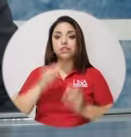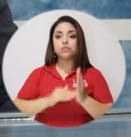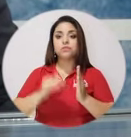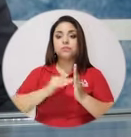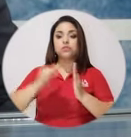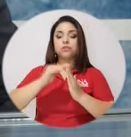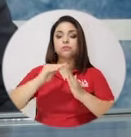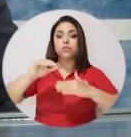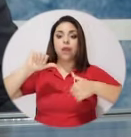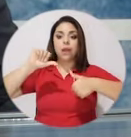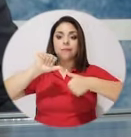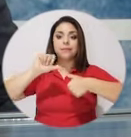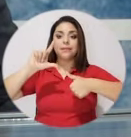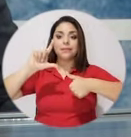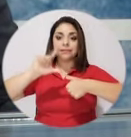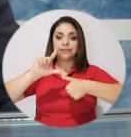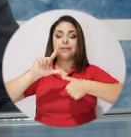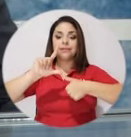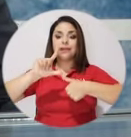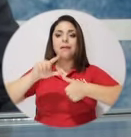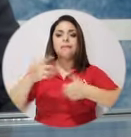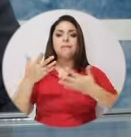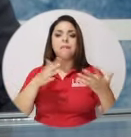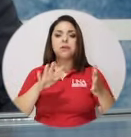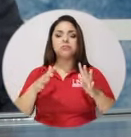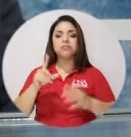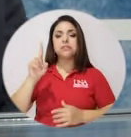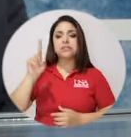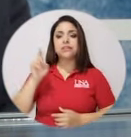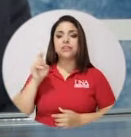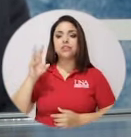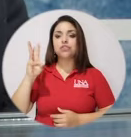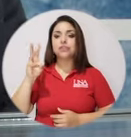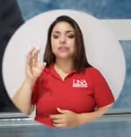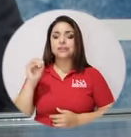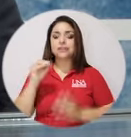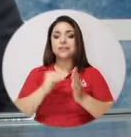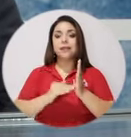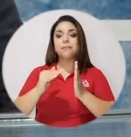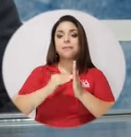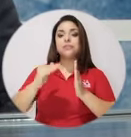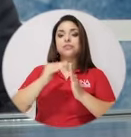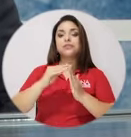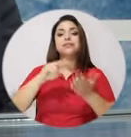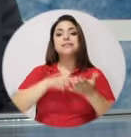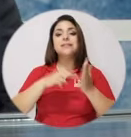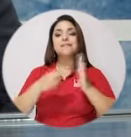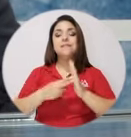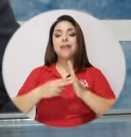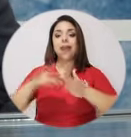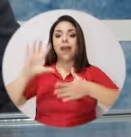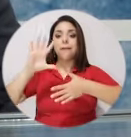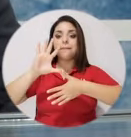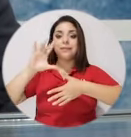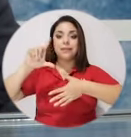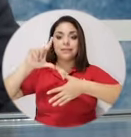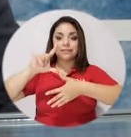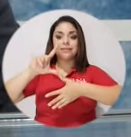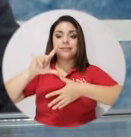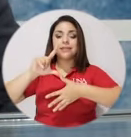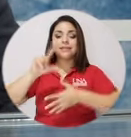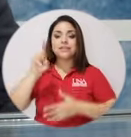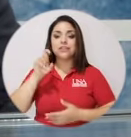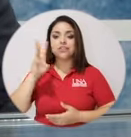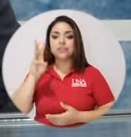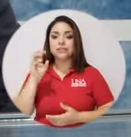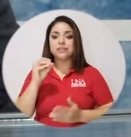Latina, nosotros tenemos una cifra cercana a los 160 millones. En otras palabras, en América Latina, 160 millones